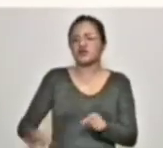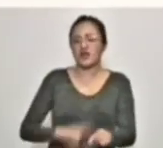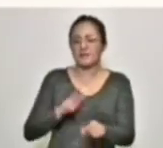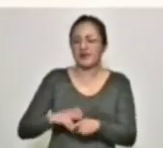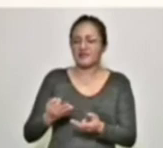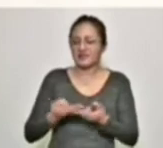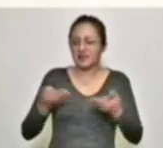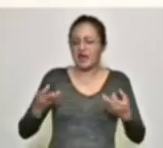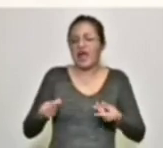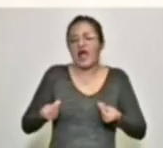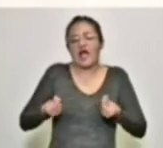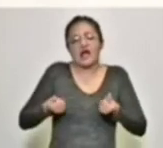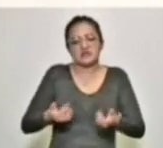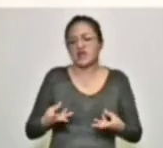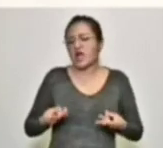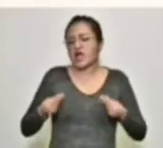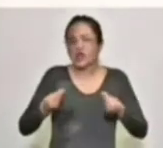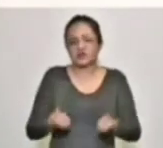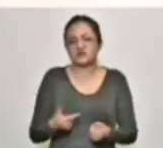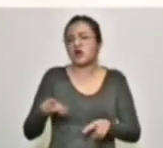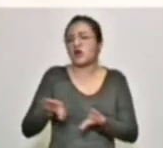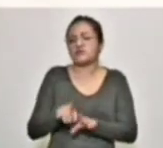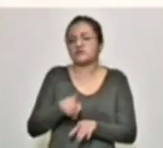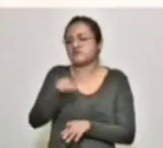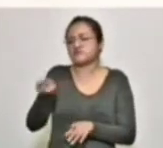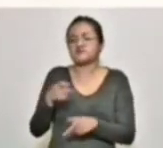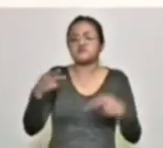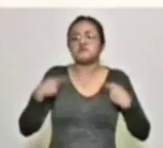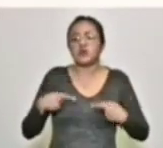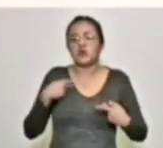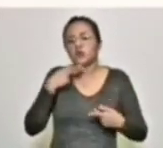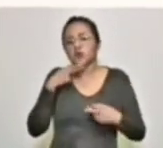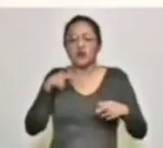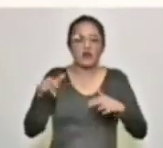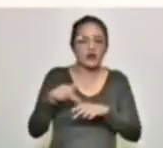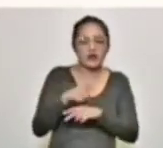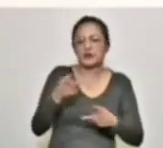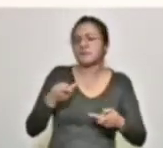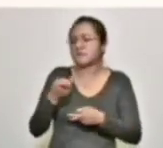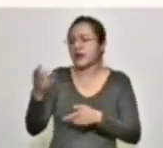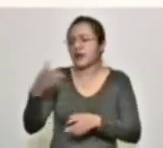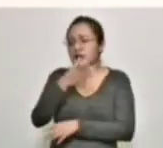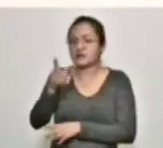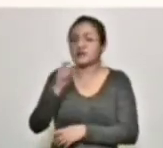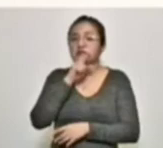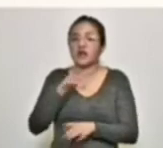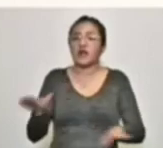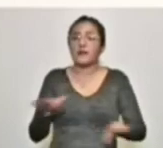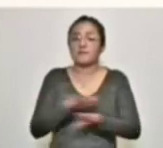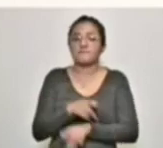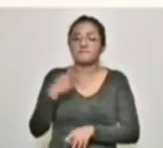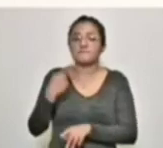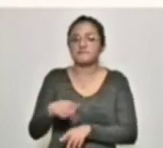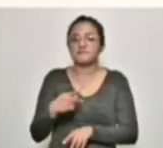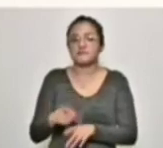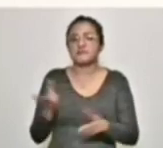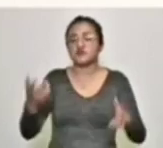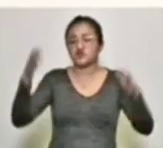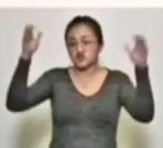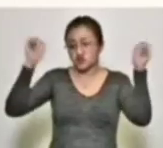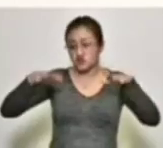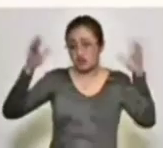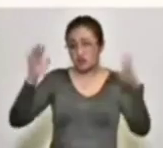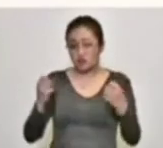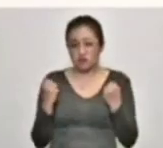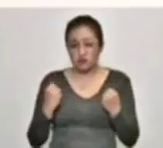de ese suelo a través de actividades humanas y erosiones naturales, y el fenómeno natural de una lluvia